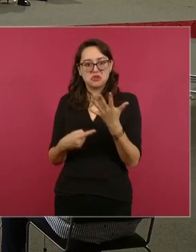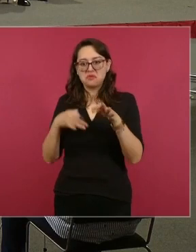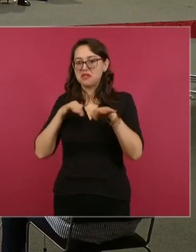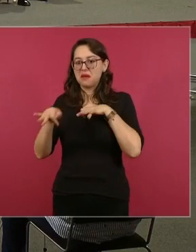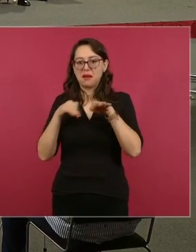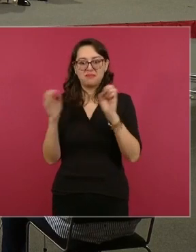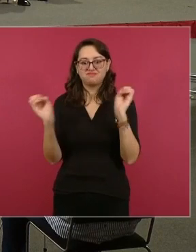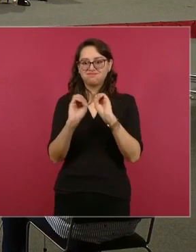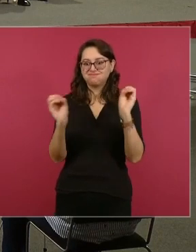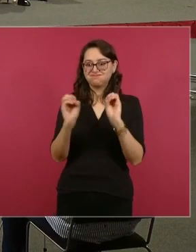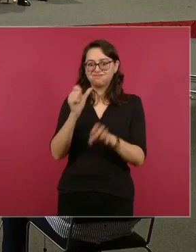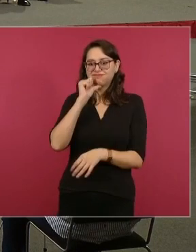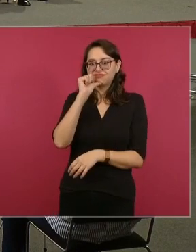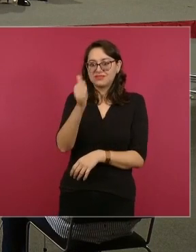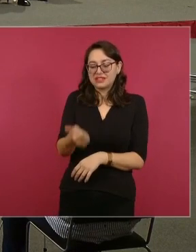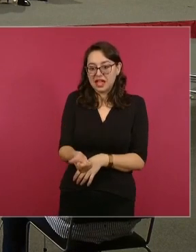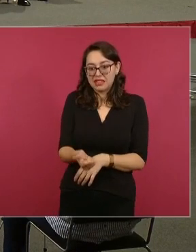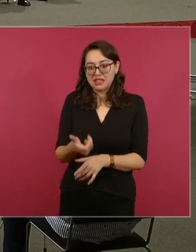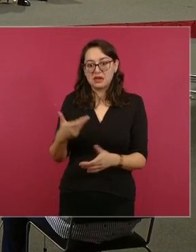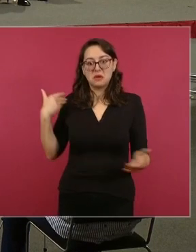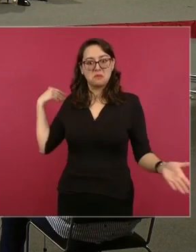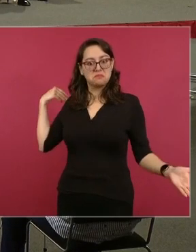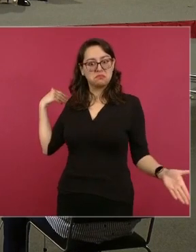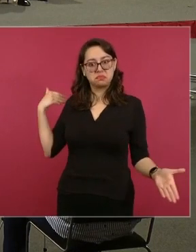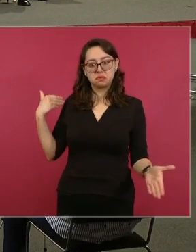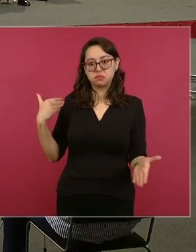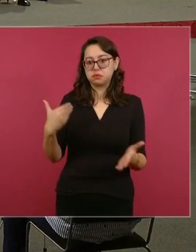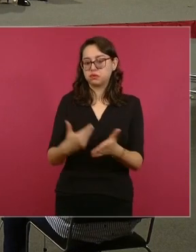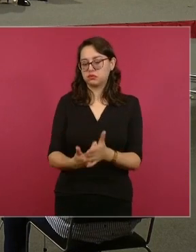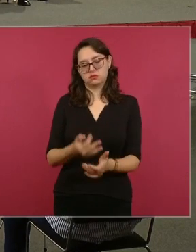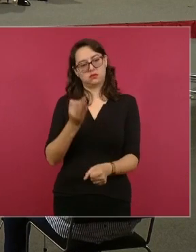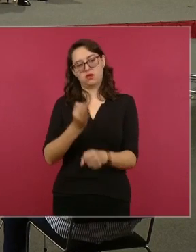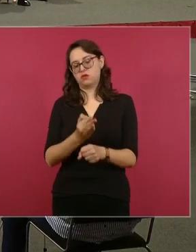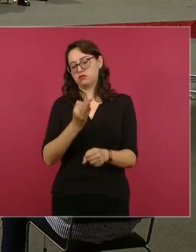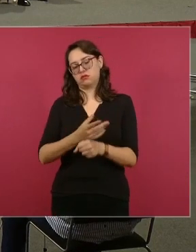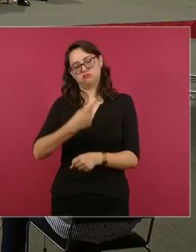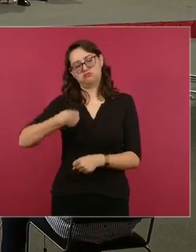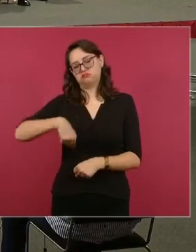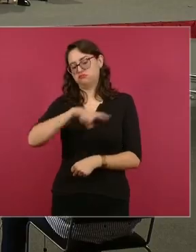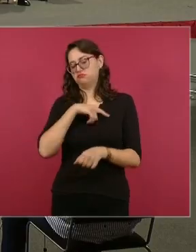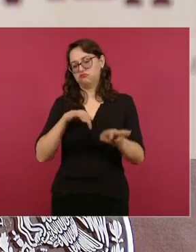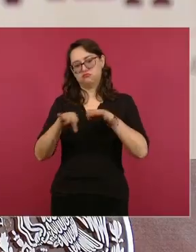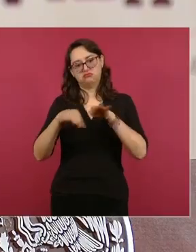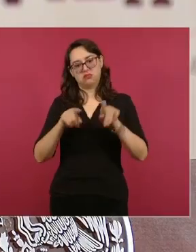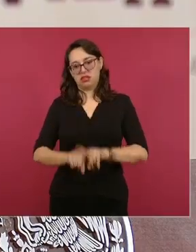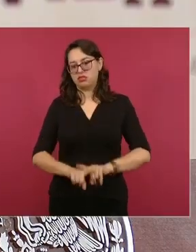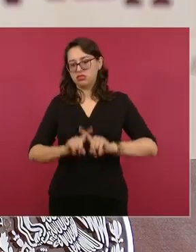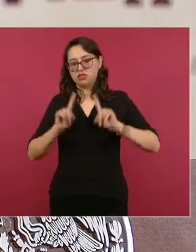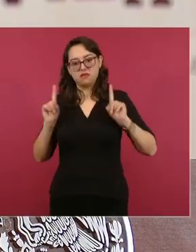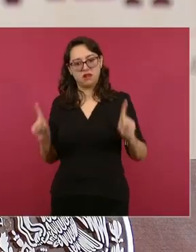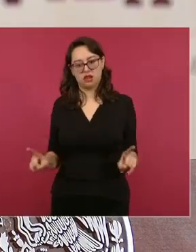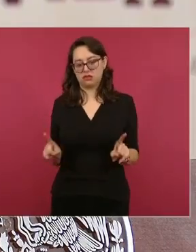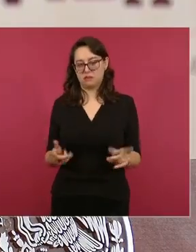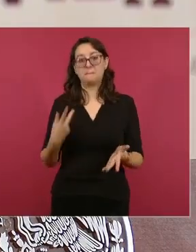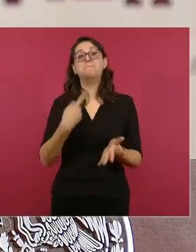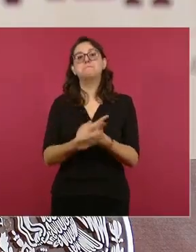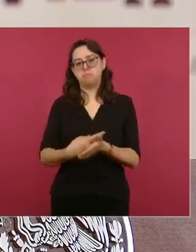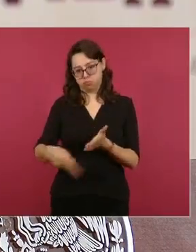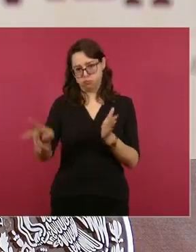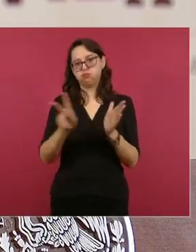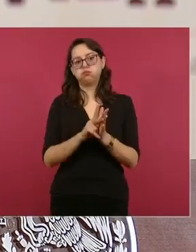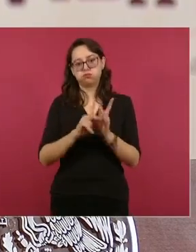laborales. El proceso de basificación que está ocurriendo en IMSS Bienestar arranca con los 6 primeros estados, pero ya es una